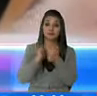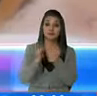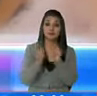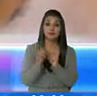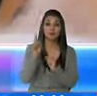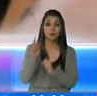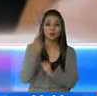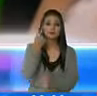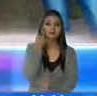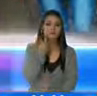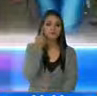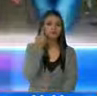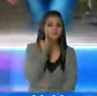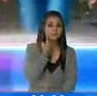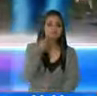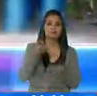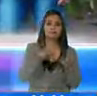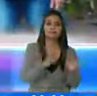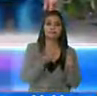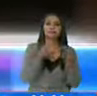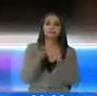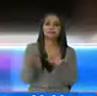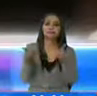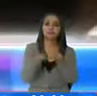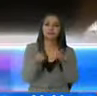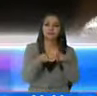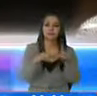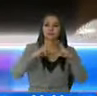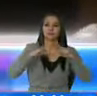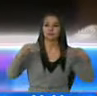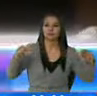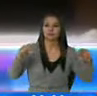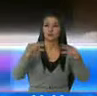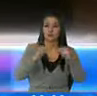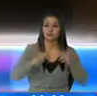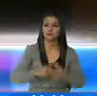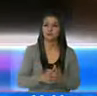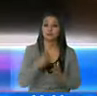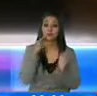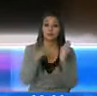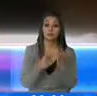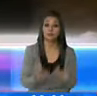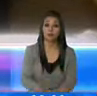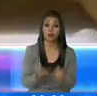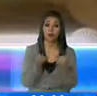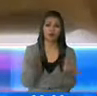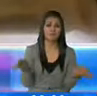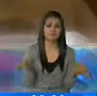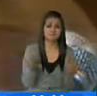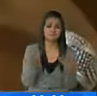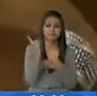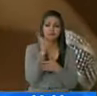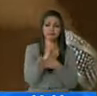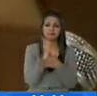representa líneas y formas de la naturaleza. En ese momento lo que estoy pintando es un diseño